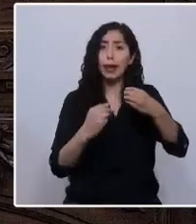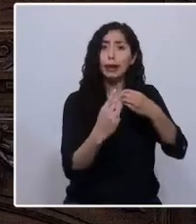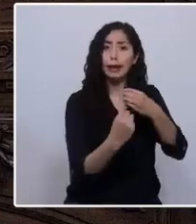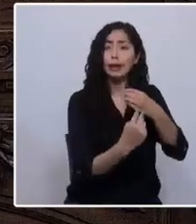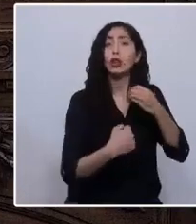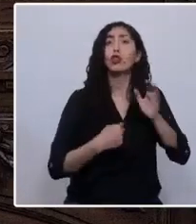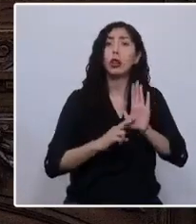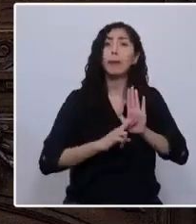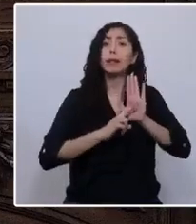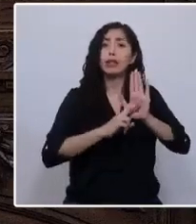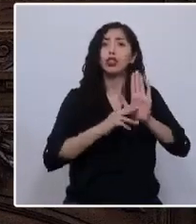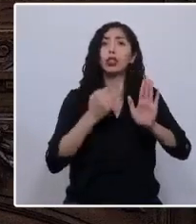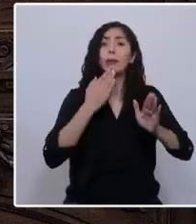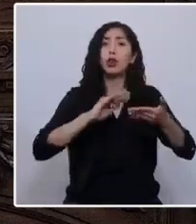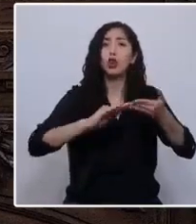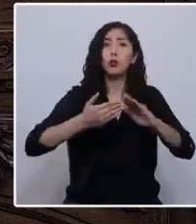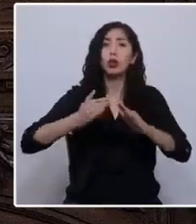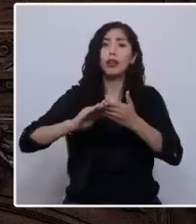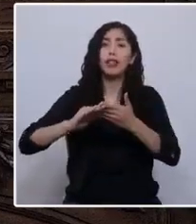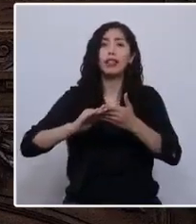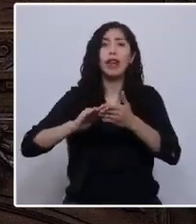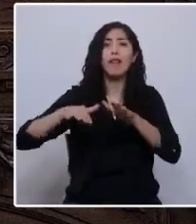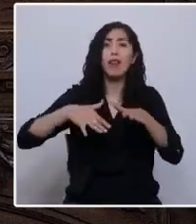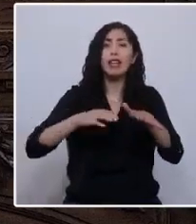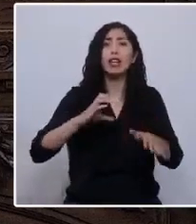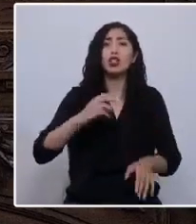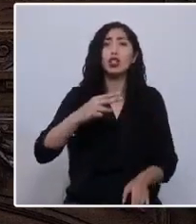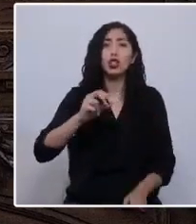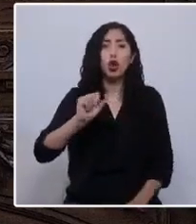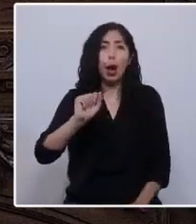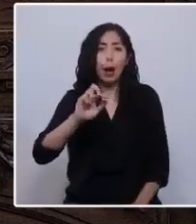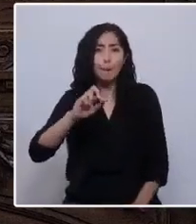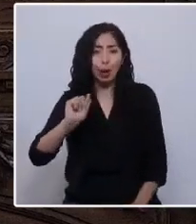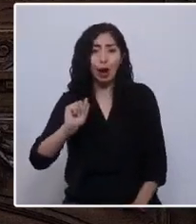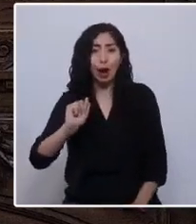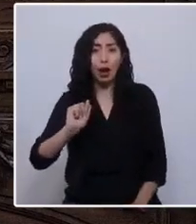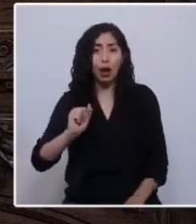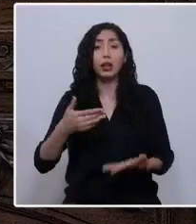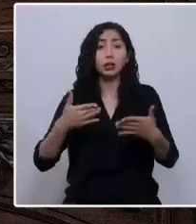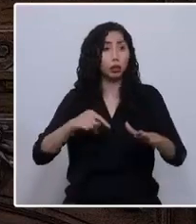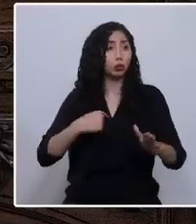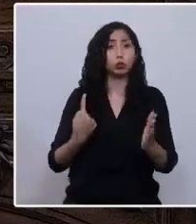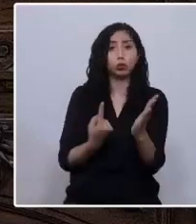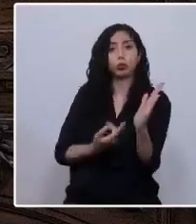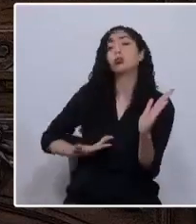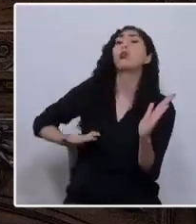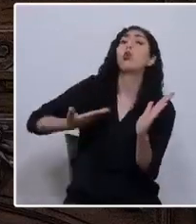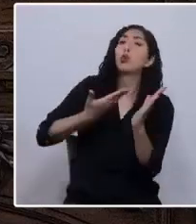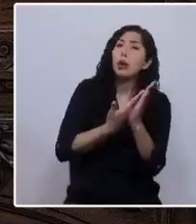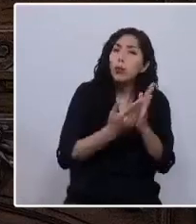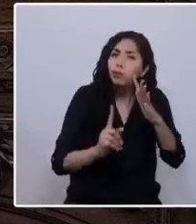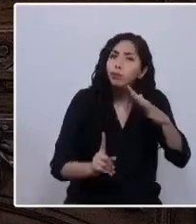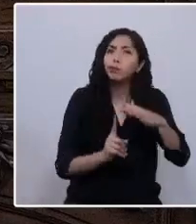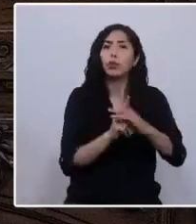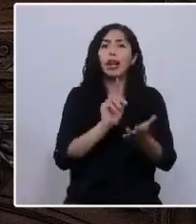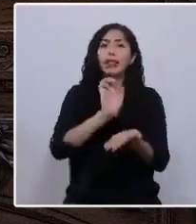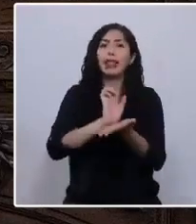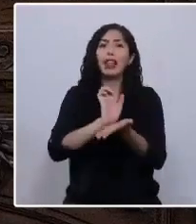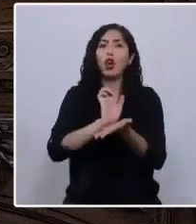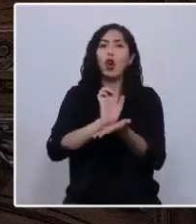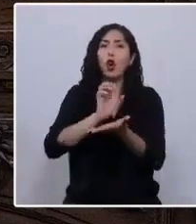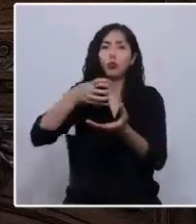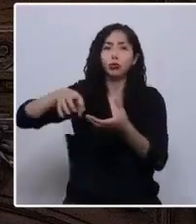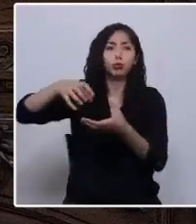aucán en el valle del choapa desde allá proponemos fundar un estado plurinacional que